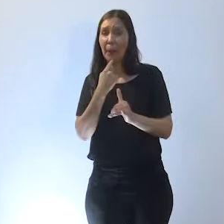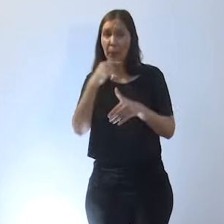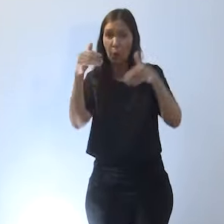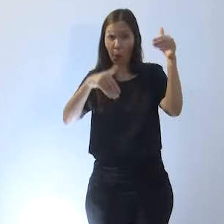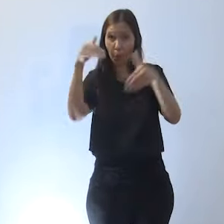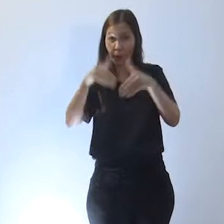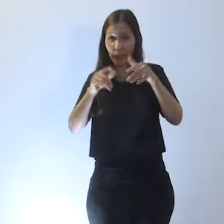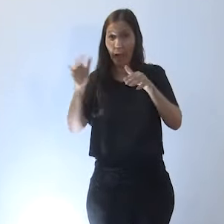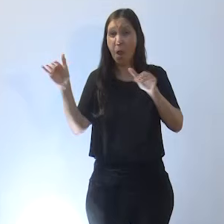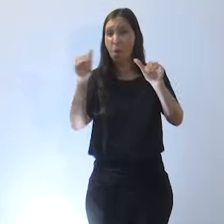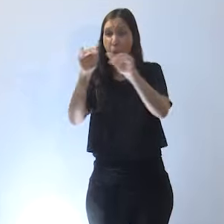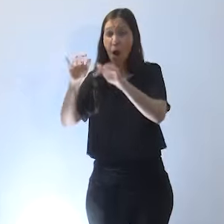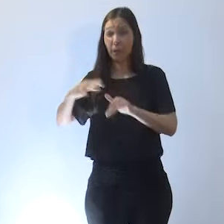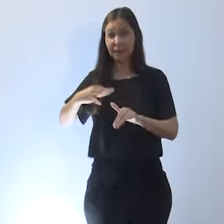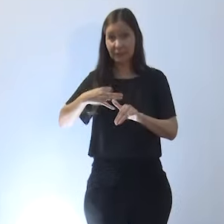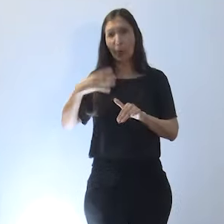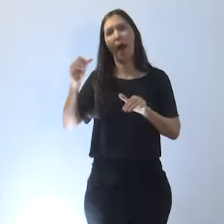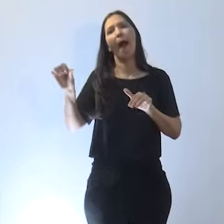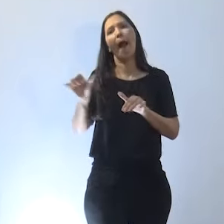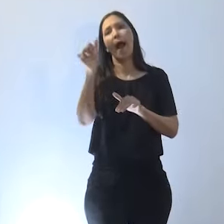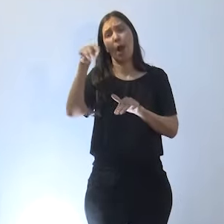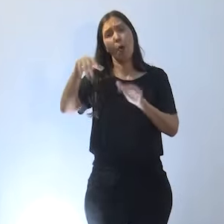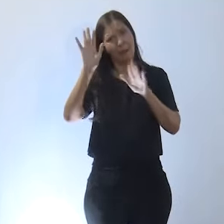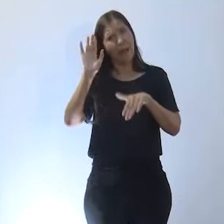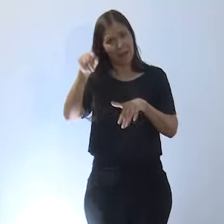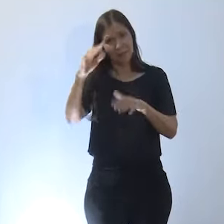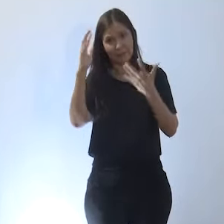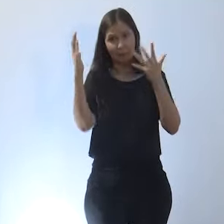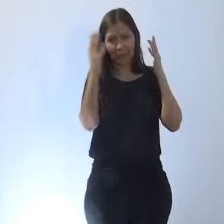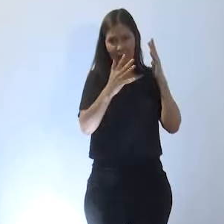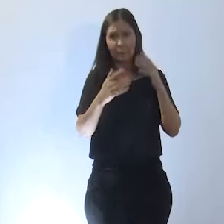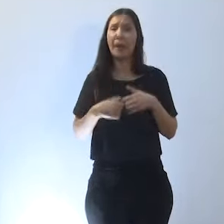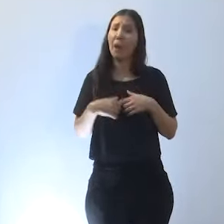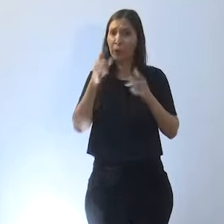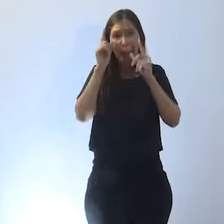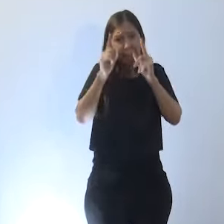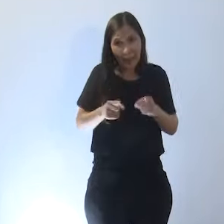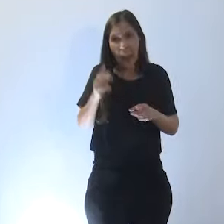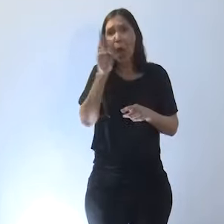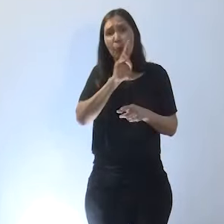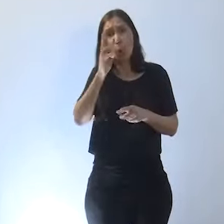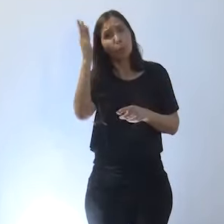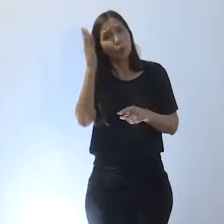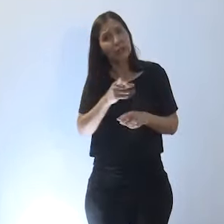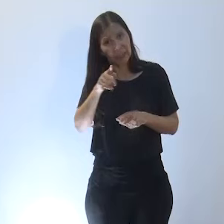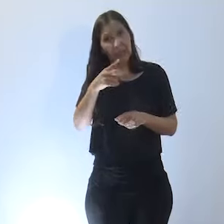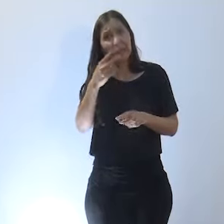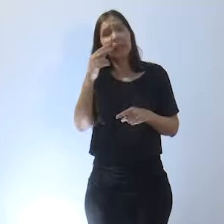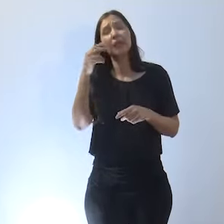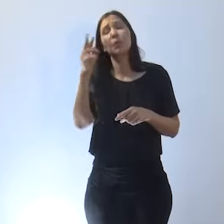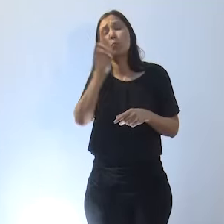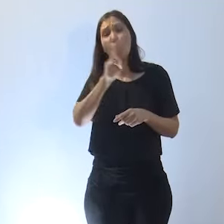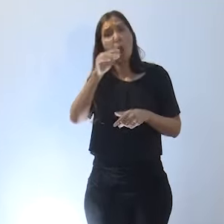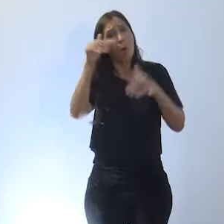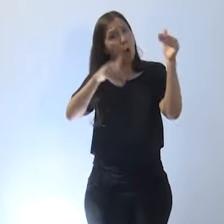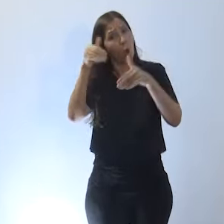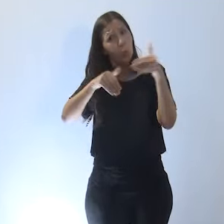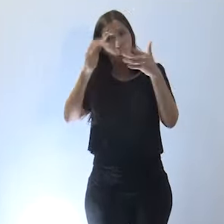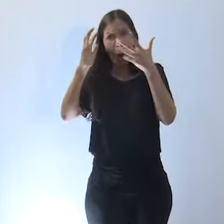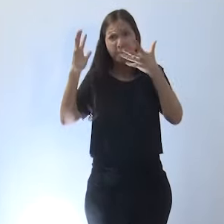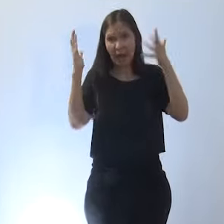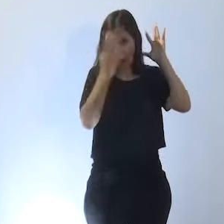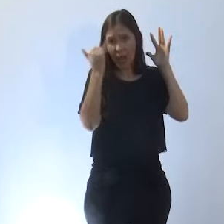que el 35 o 36 por de las mujeres lo votó a mi ley también o sea hubo mujeres porque también lo que aparece